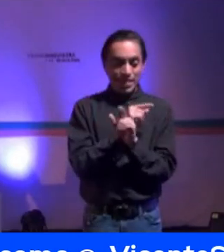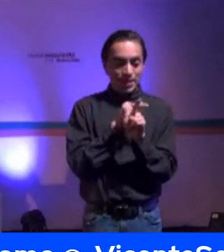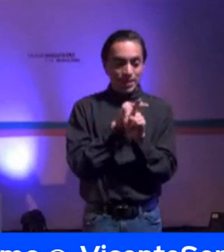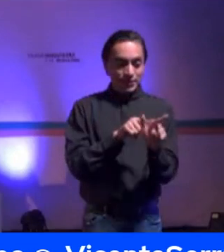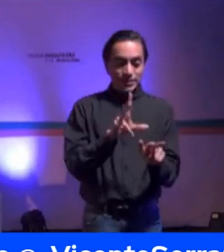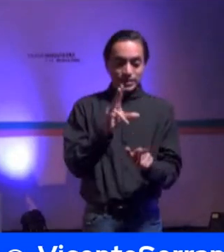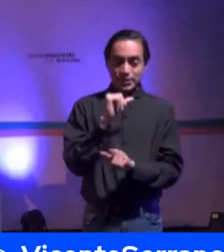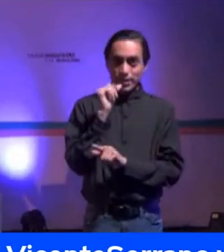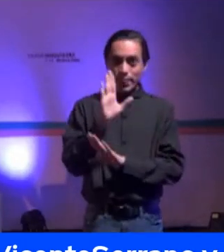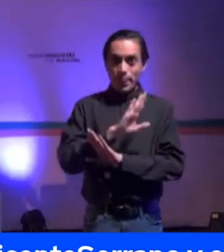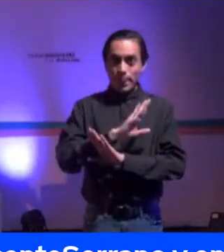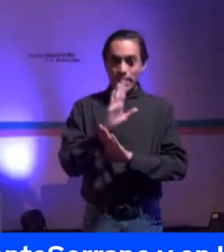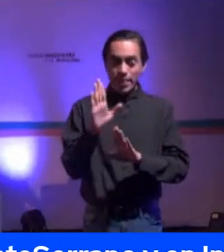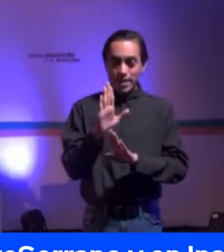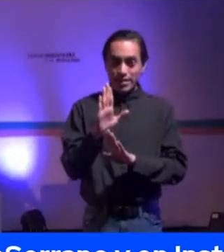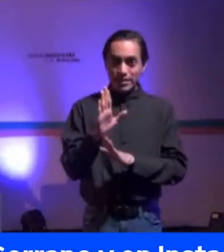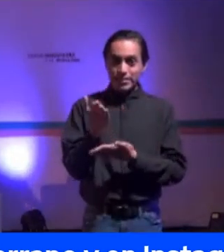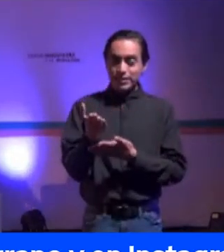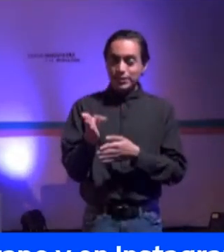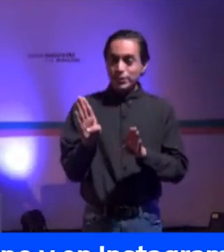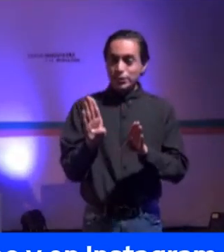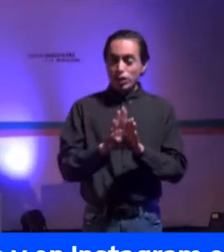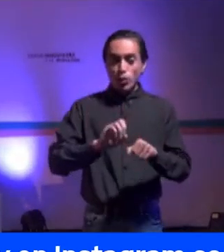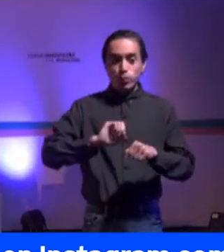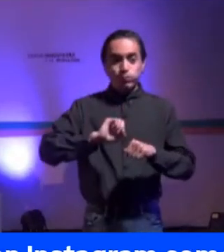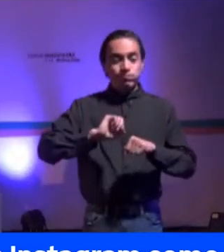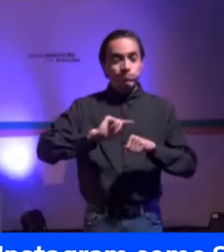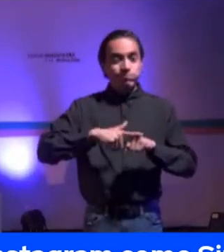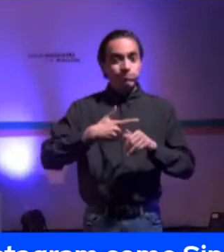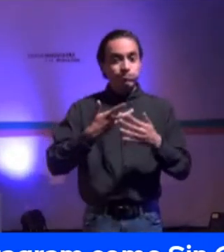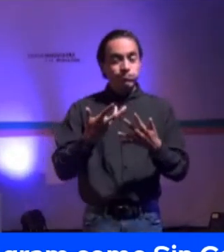que opinamos. Es increíble, ¿no?